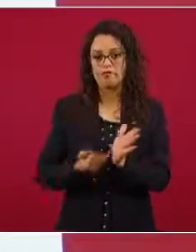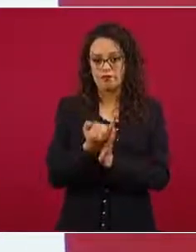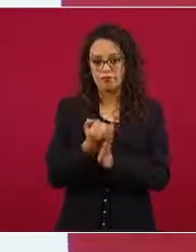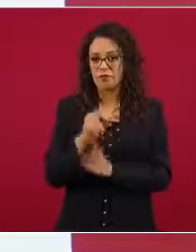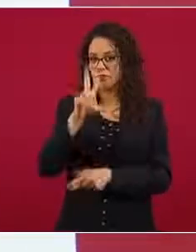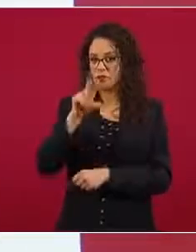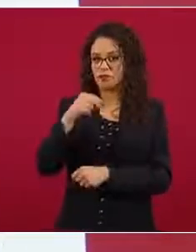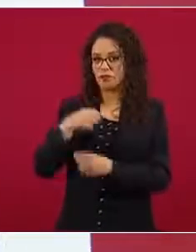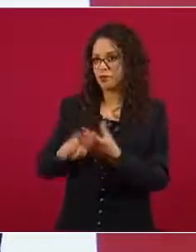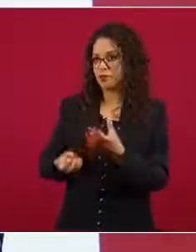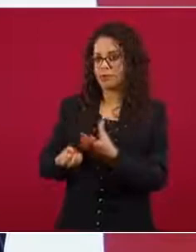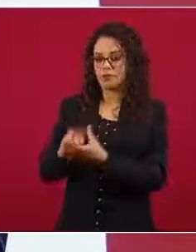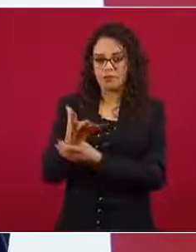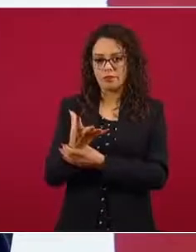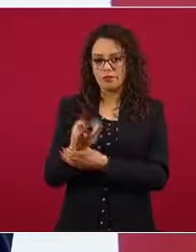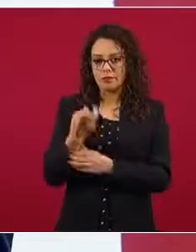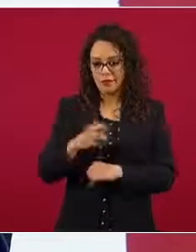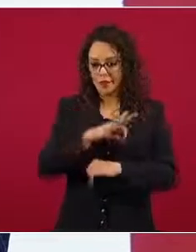aquí.